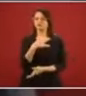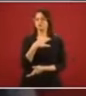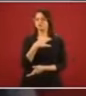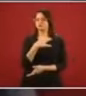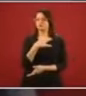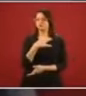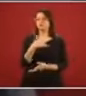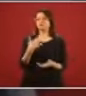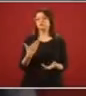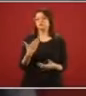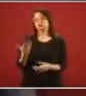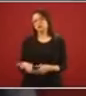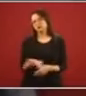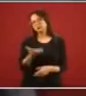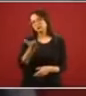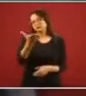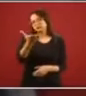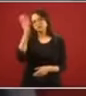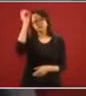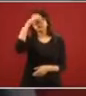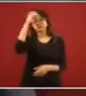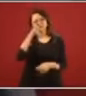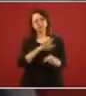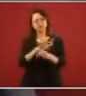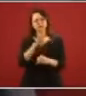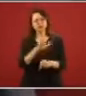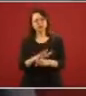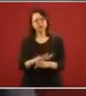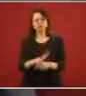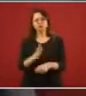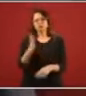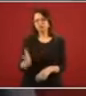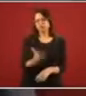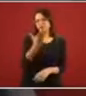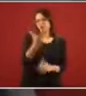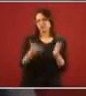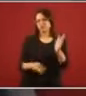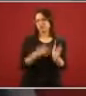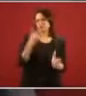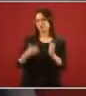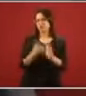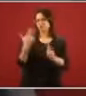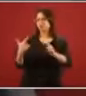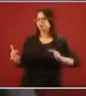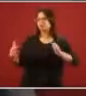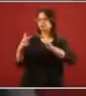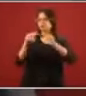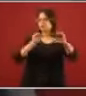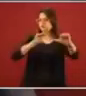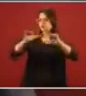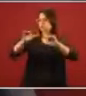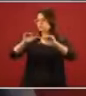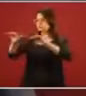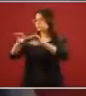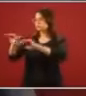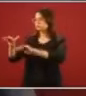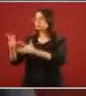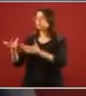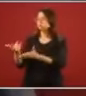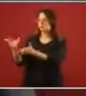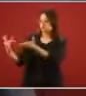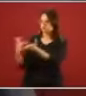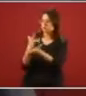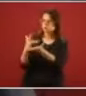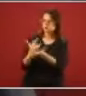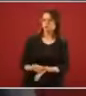cuál es su consideración. Usted ha pedido la ayuda de los religiosos, no solamente los católicos, de todos los credos. Incluso uh-huh. cuando usted